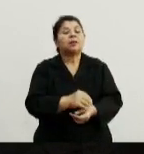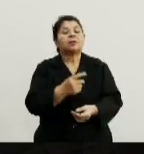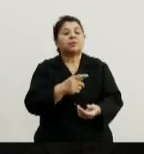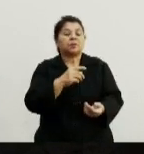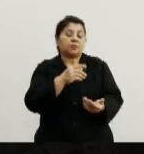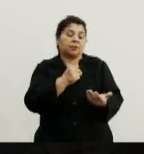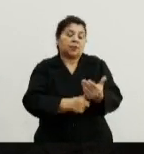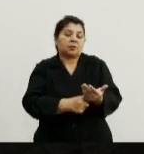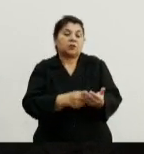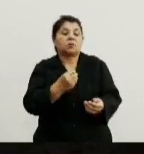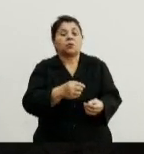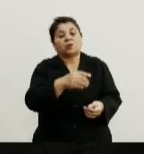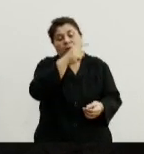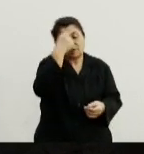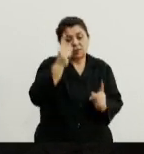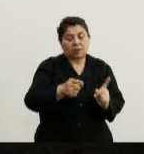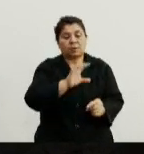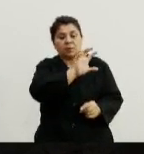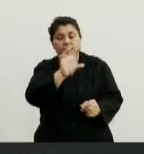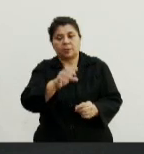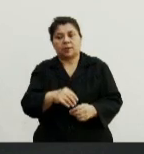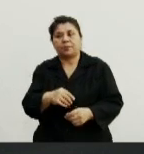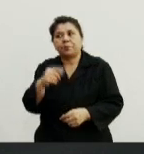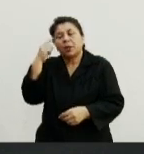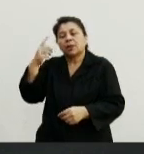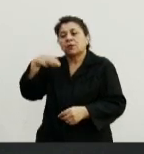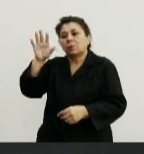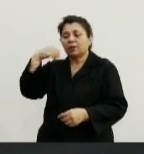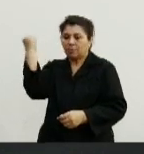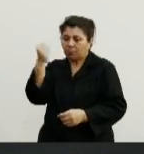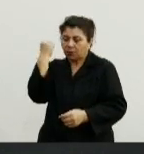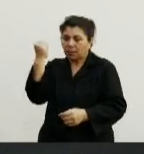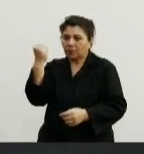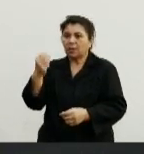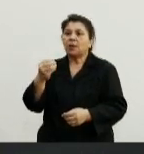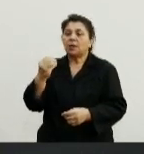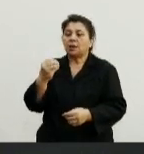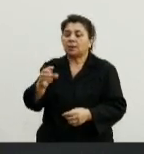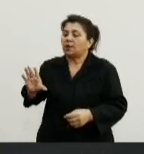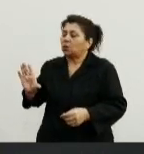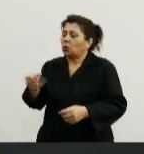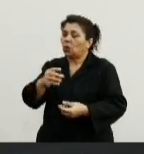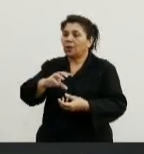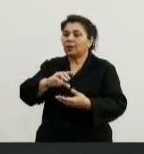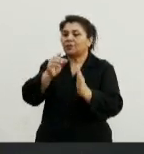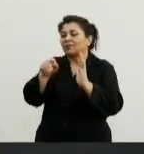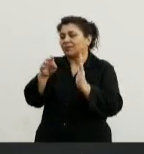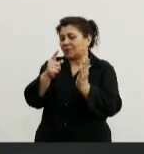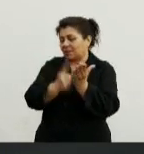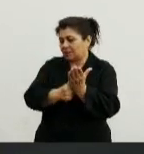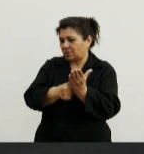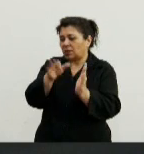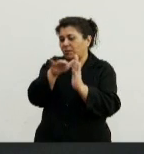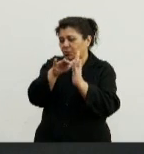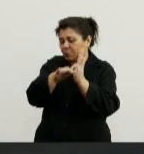parte de nación bueno yo creo que lo más importante tiene que ver con que todas las medidas van encaminadas a mantener